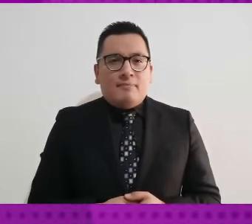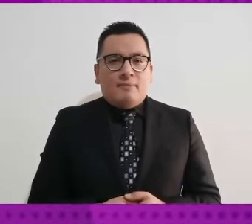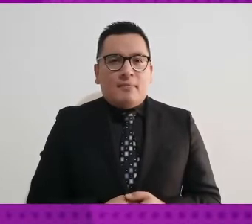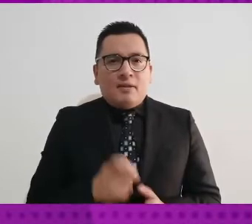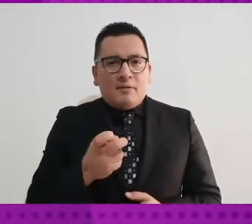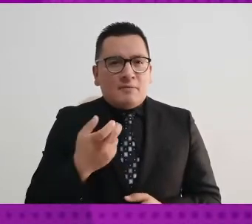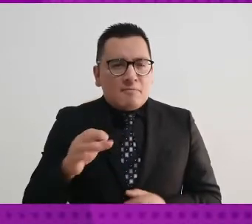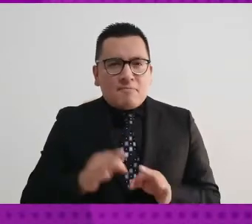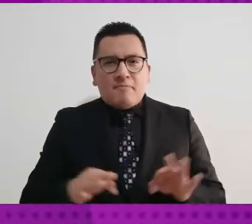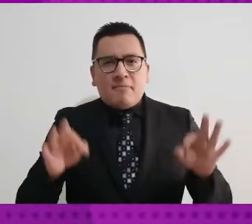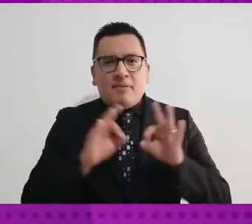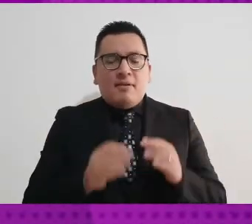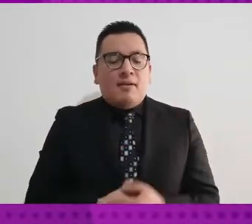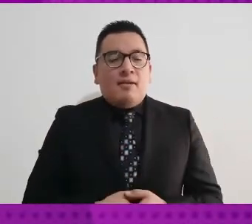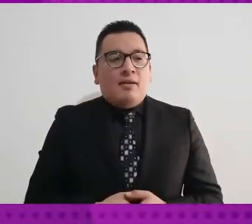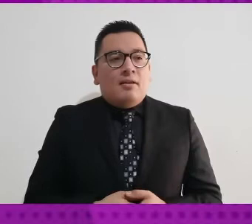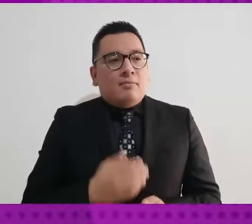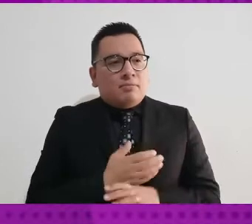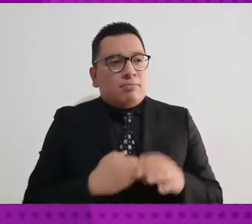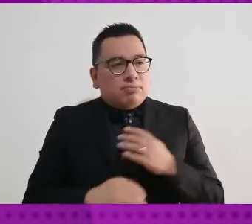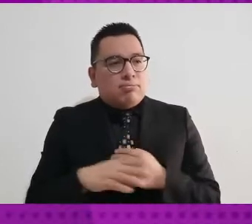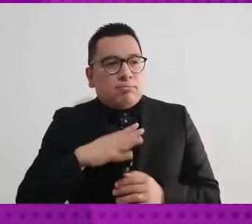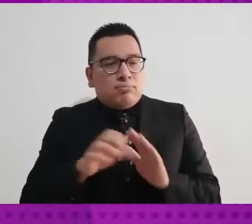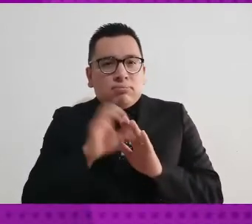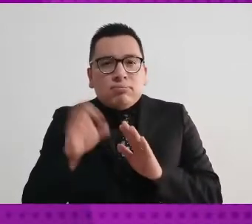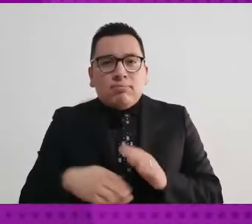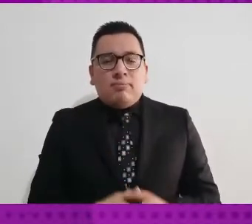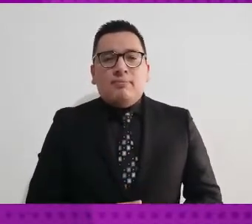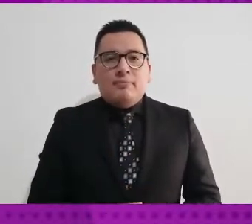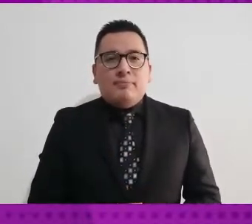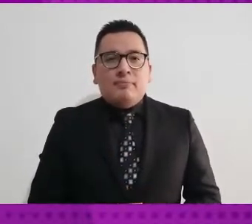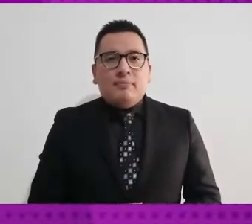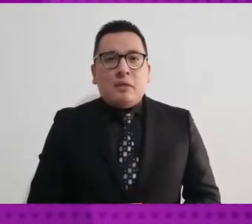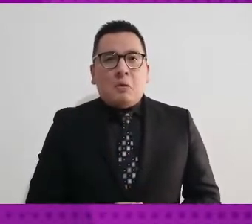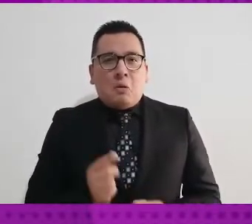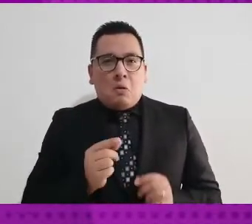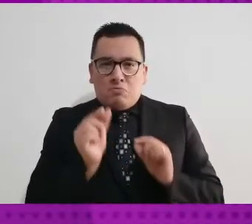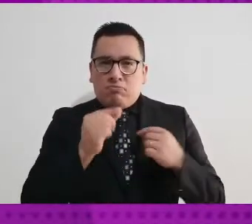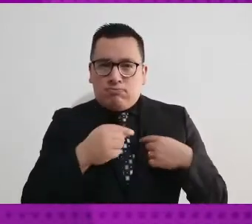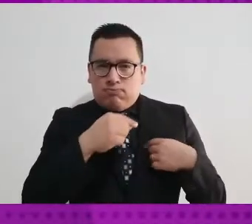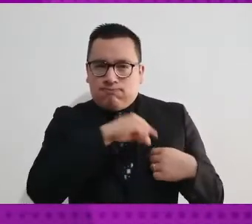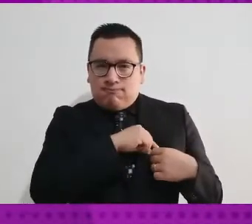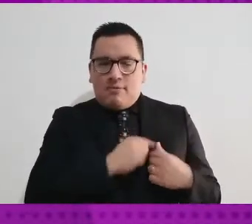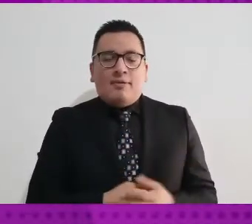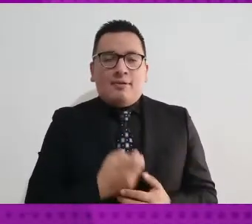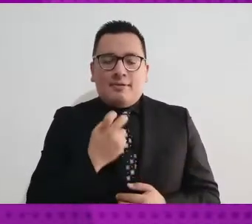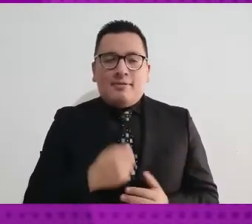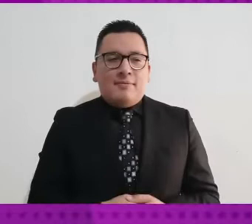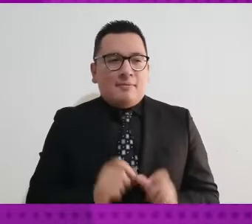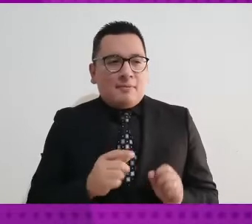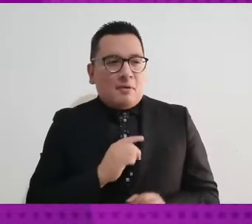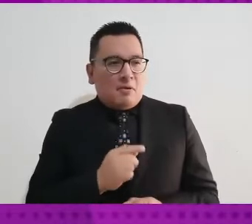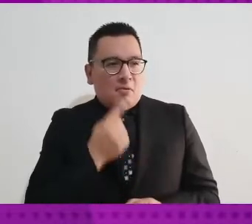este retrato, Gaby, de lo que permanece. También te puedo decir, quizá los pines, los botones, estos, ¿no?